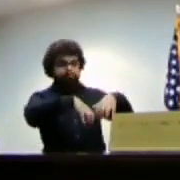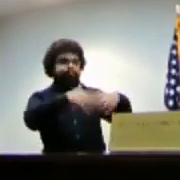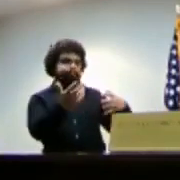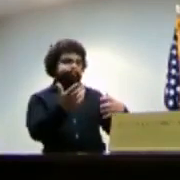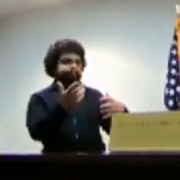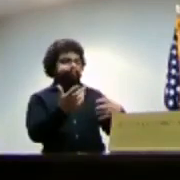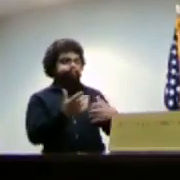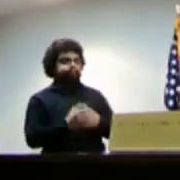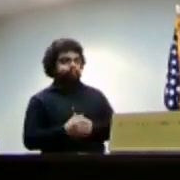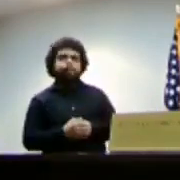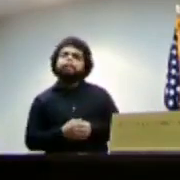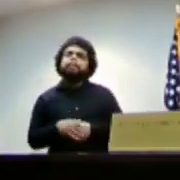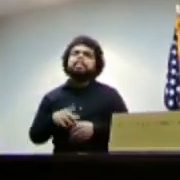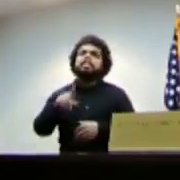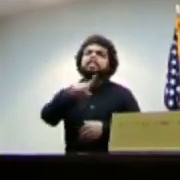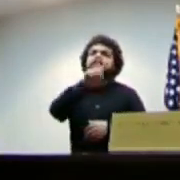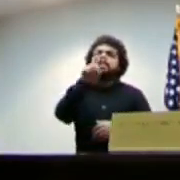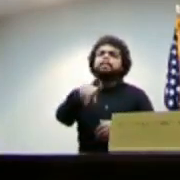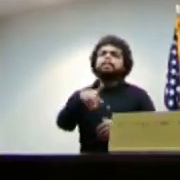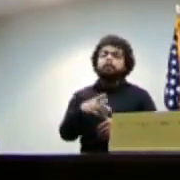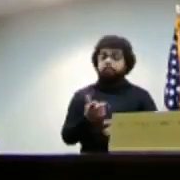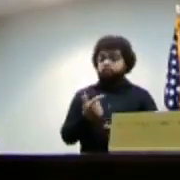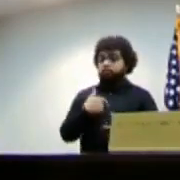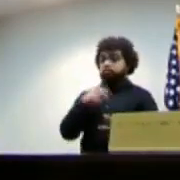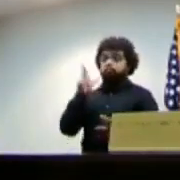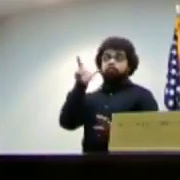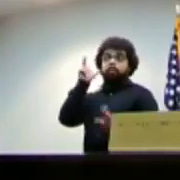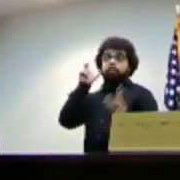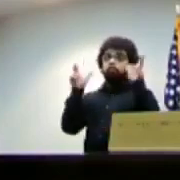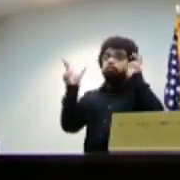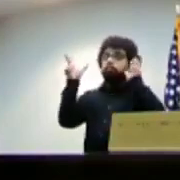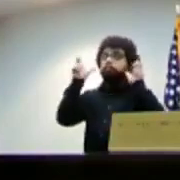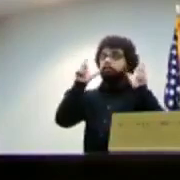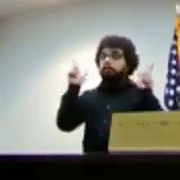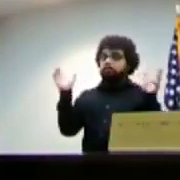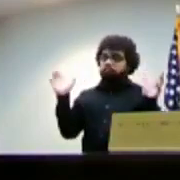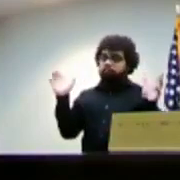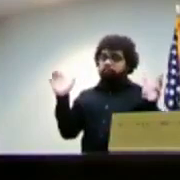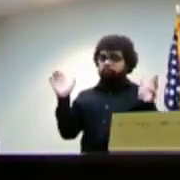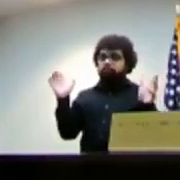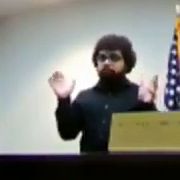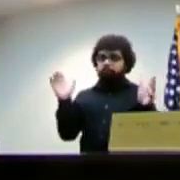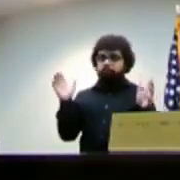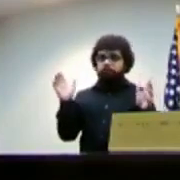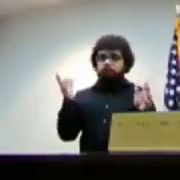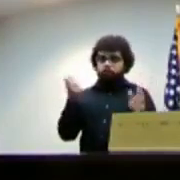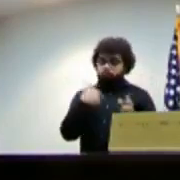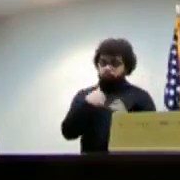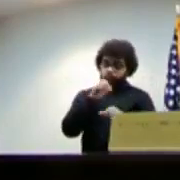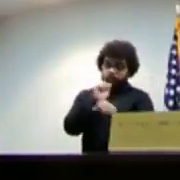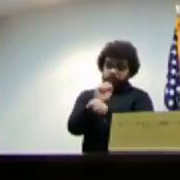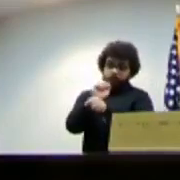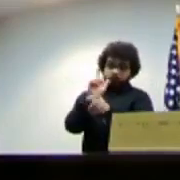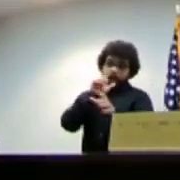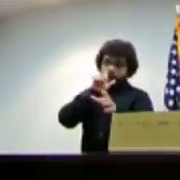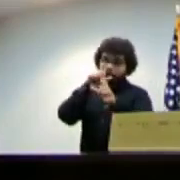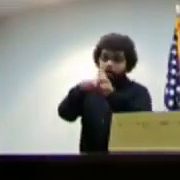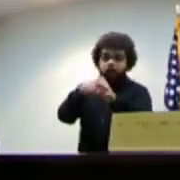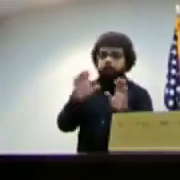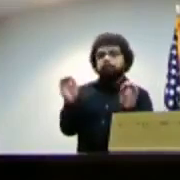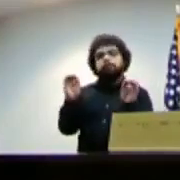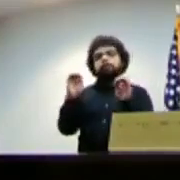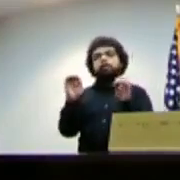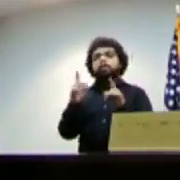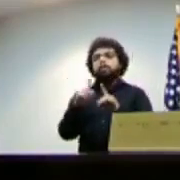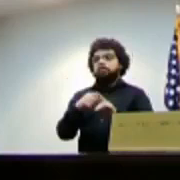le pregunto, porque he oído y me ha llegado información, ¿verdad? Yo no trabajo allí ni soy